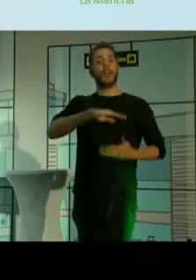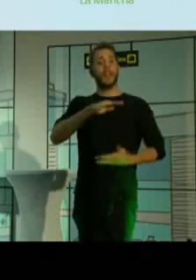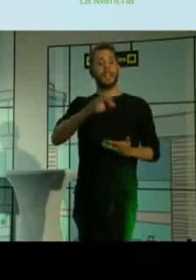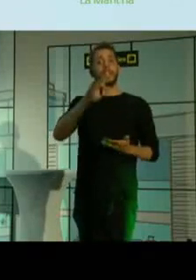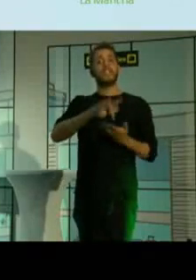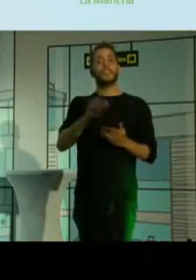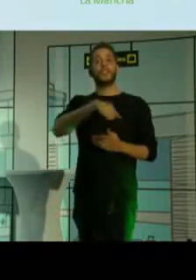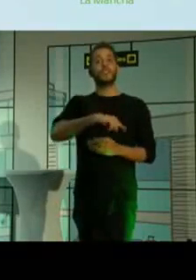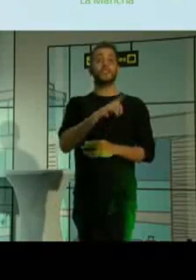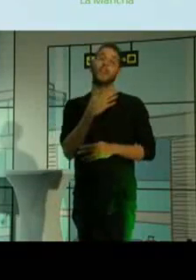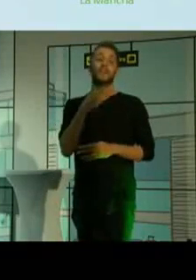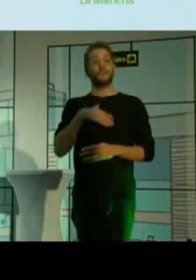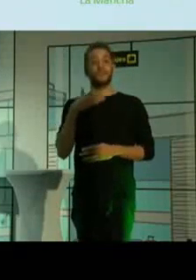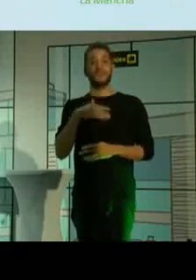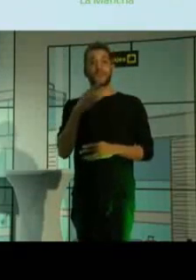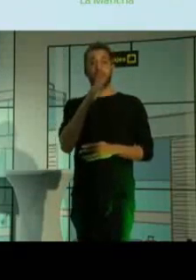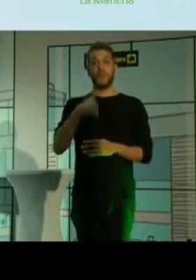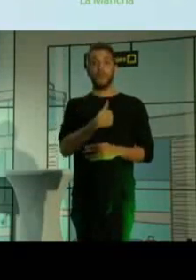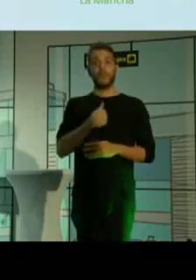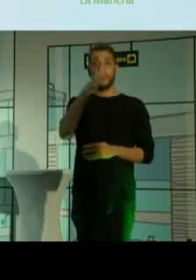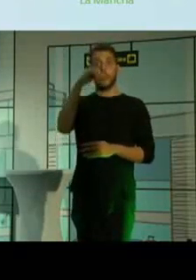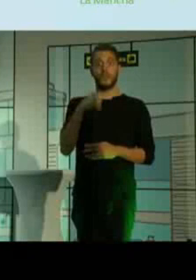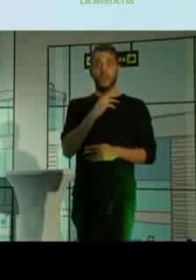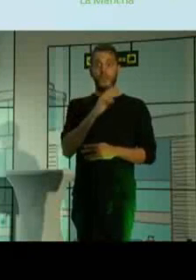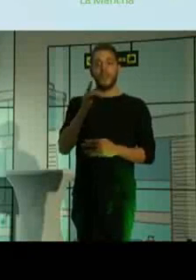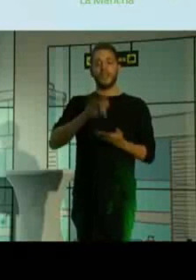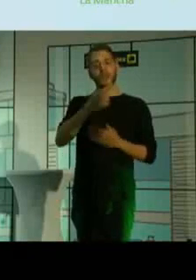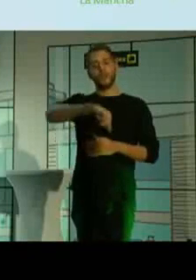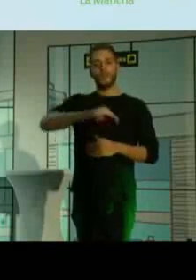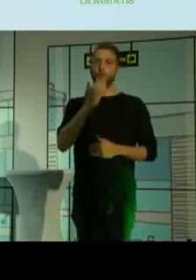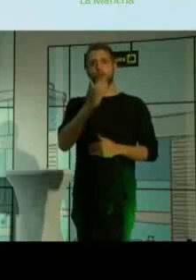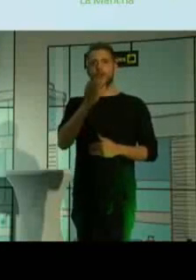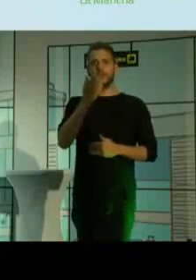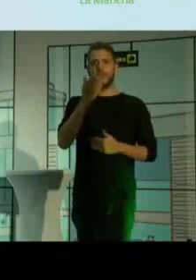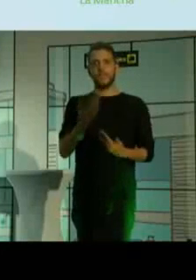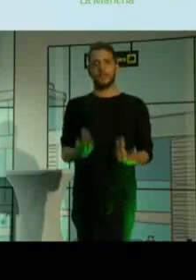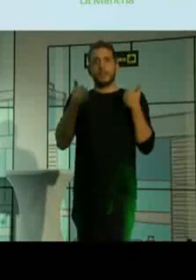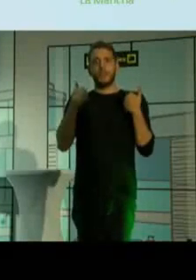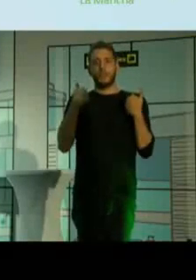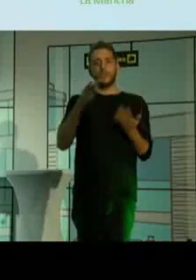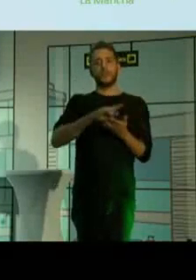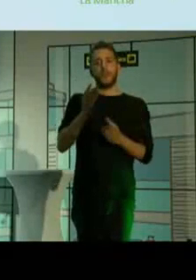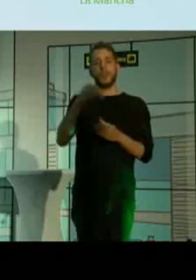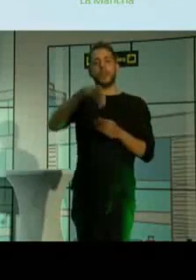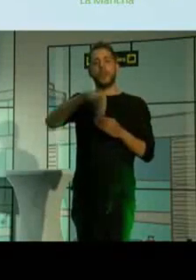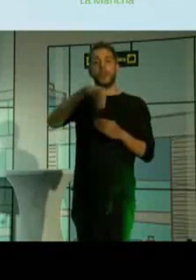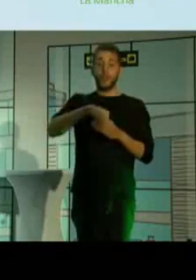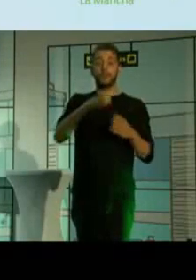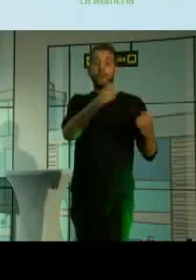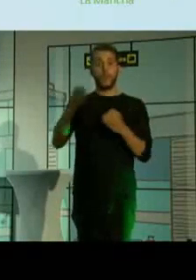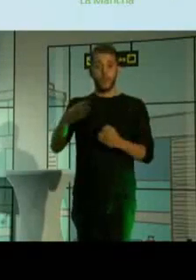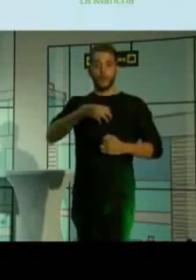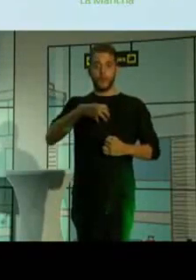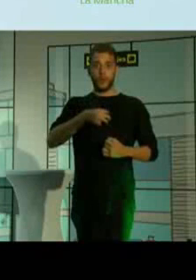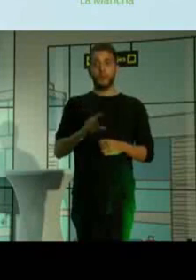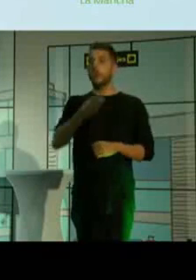paternalistas y que dejen de considerar que no somos datos para ocupar lugares de poder necesitamos